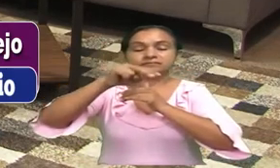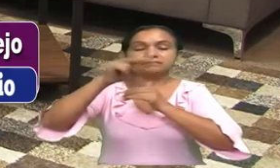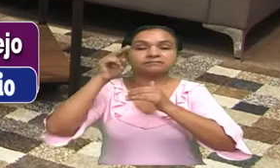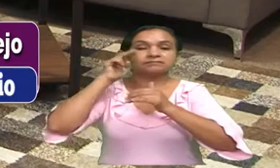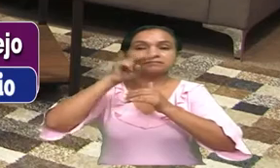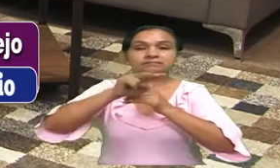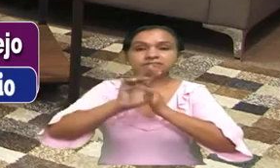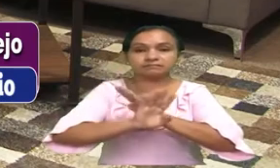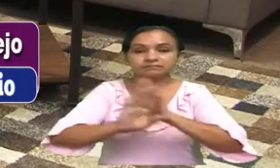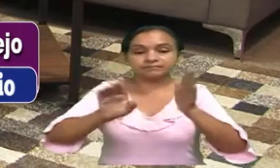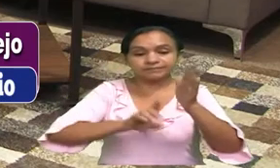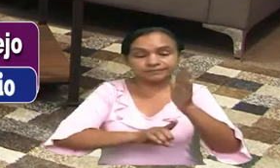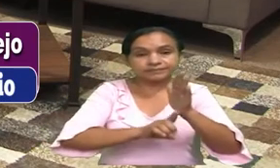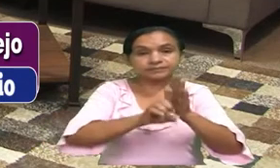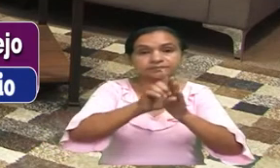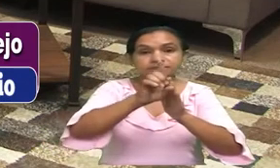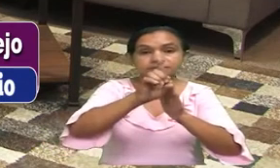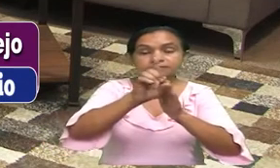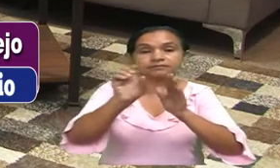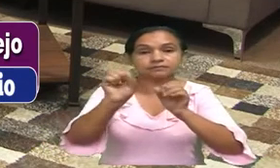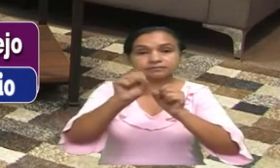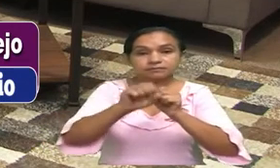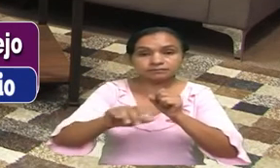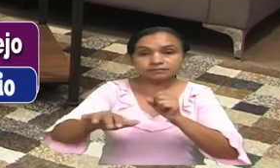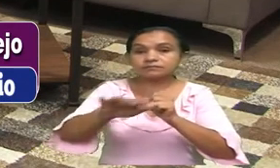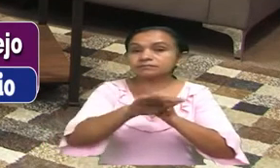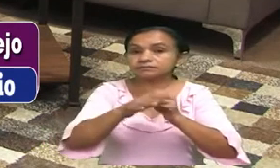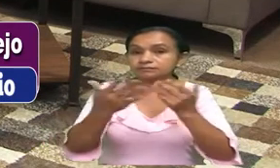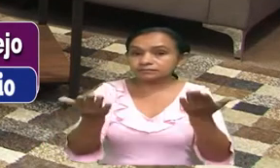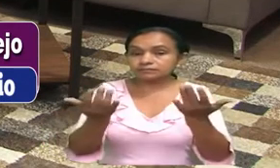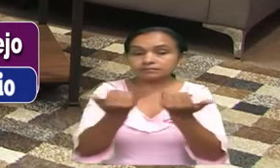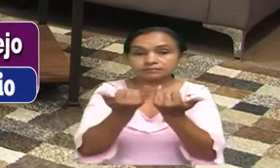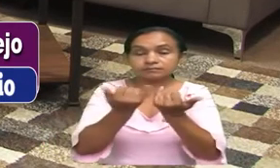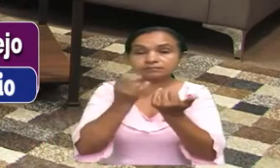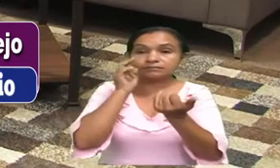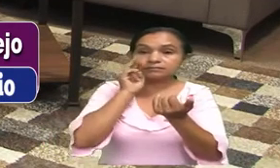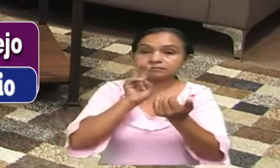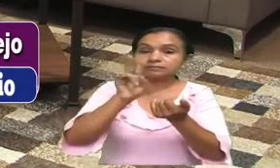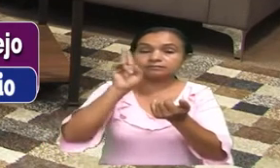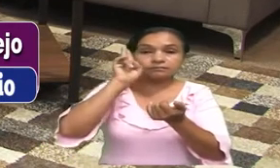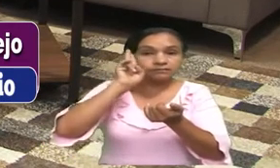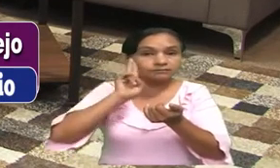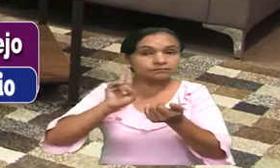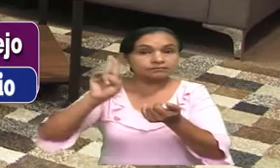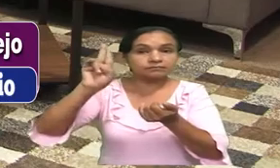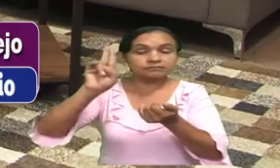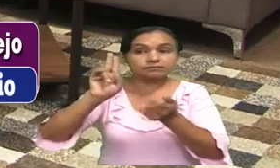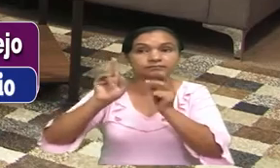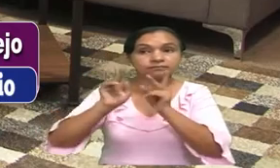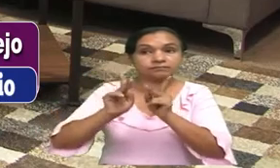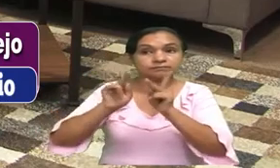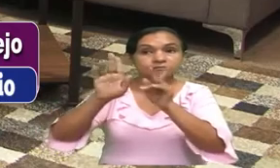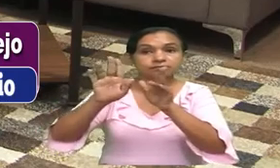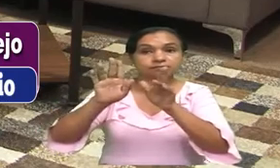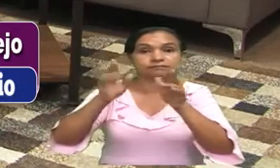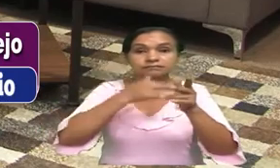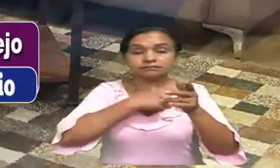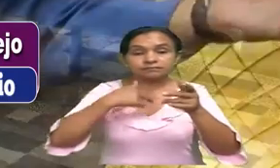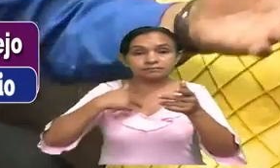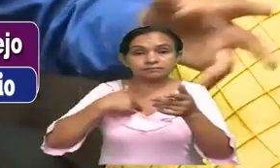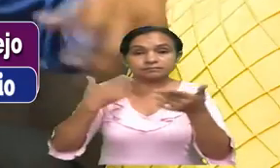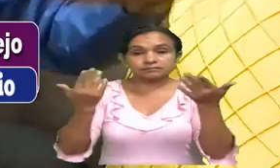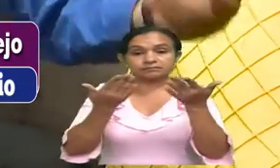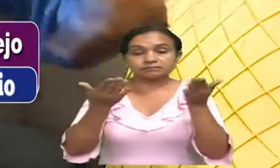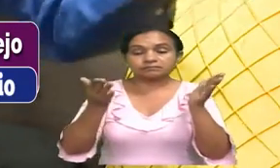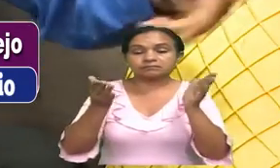desde el alto el desarrollo de la sociedad. Tampoco vemos a una universidad planteada desde esa perspectiva, en la que se convierte en mera